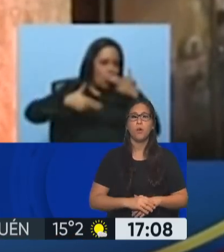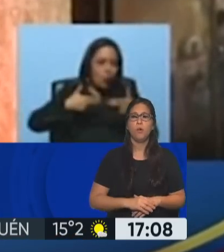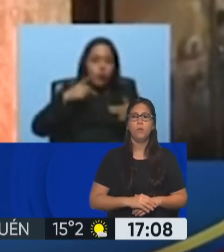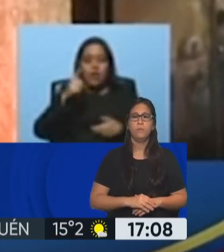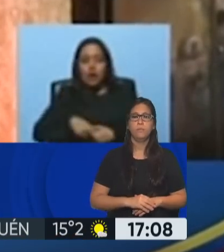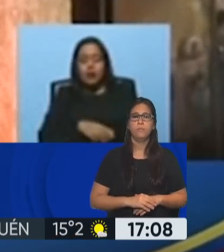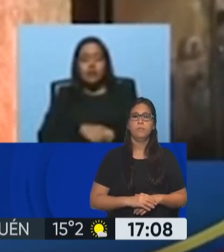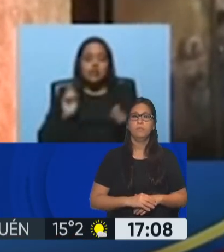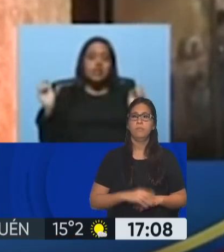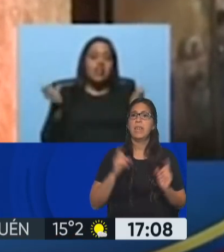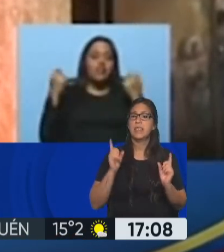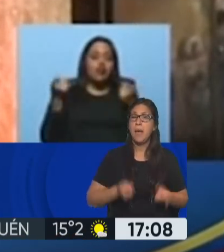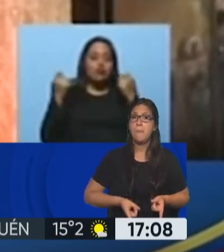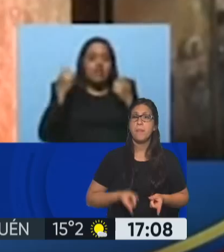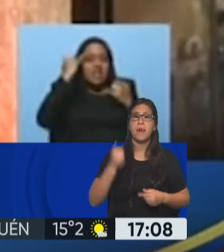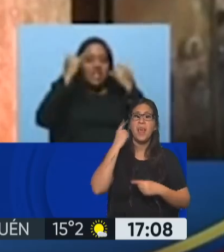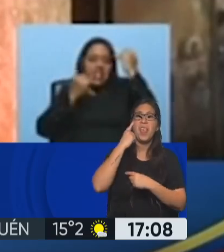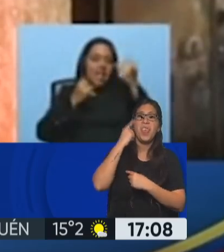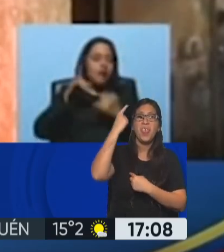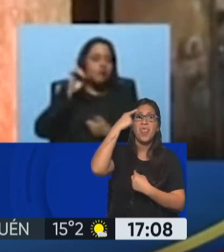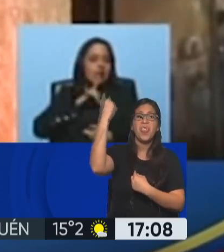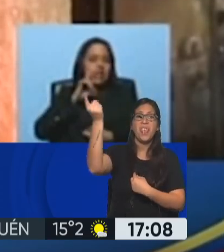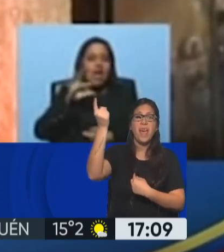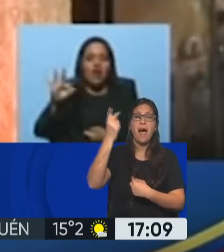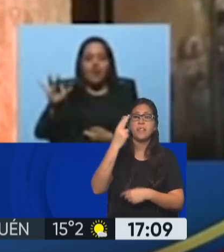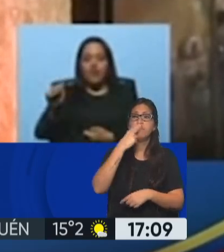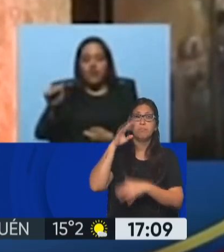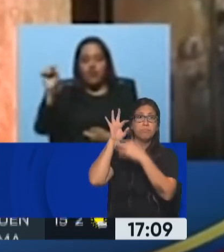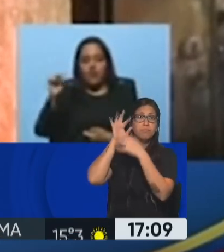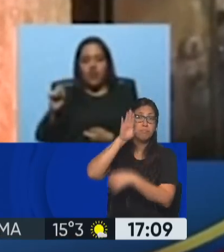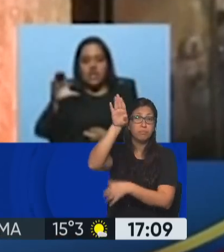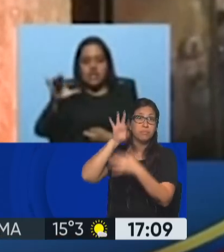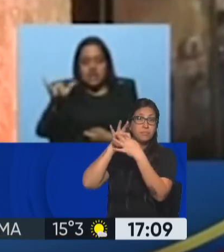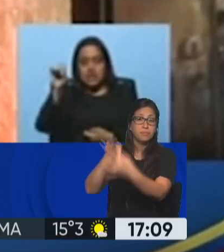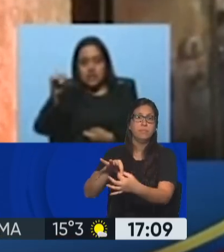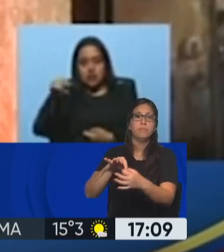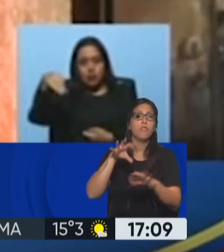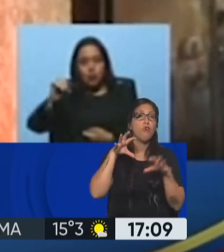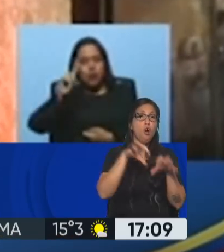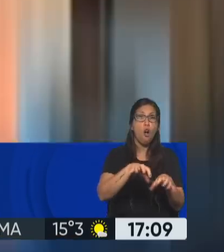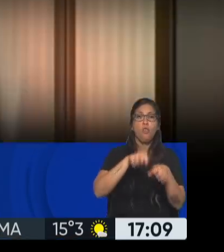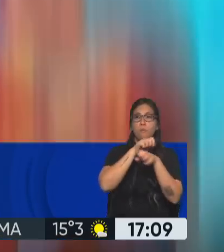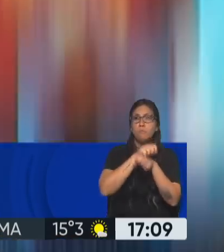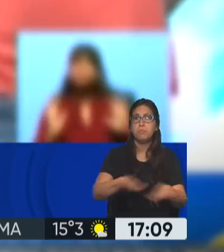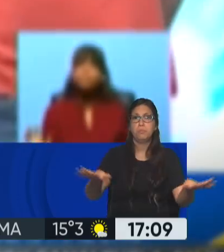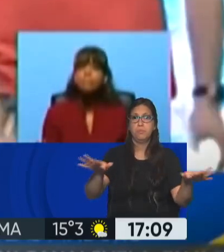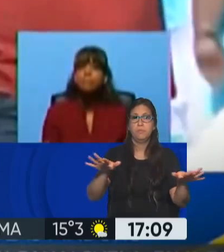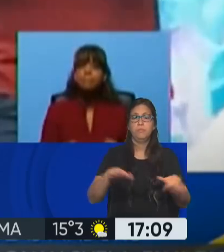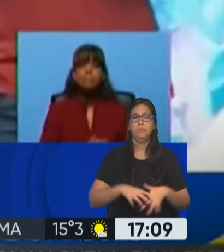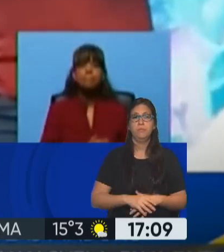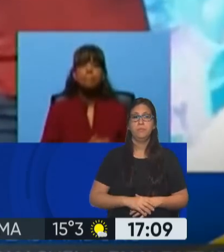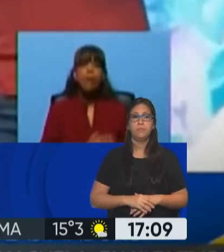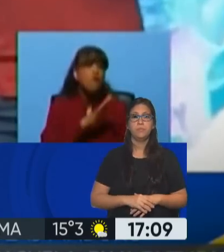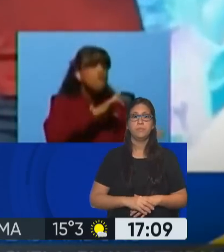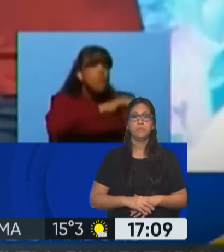la difusión de ideas fascistas y de ideas de odio en las redes sociales.